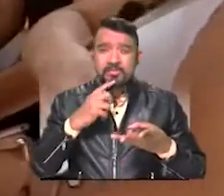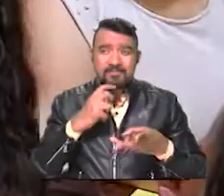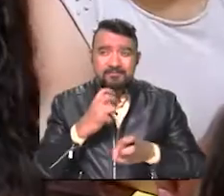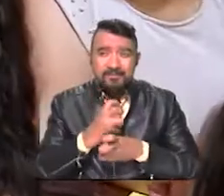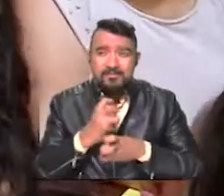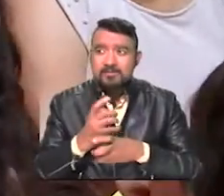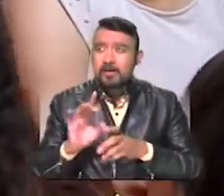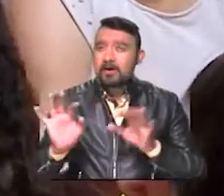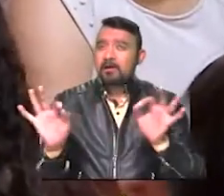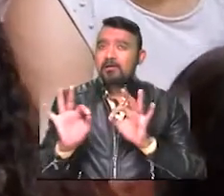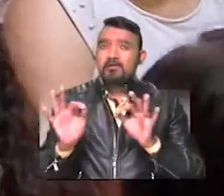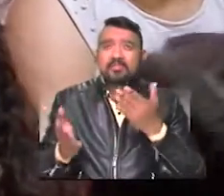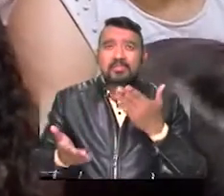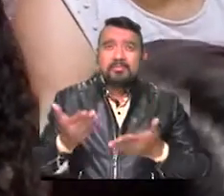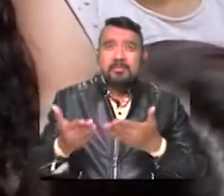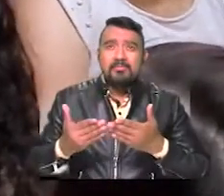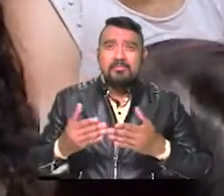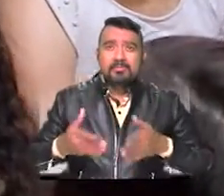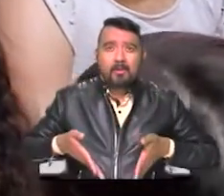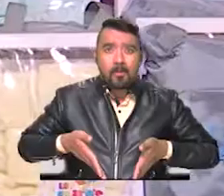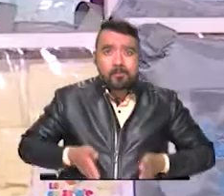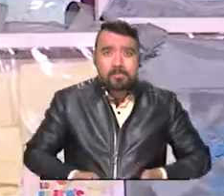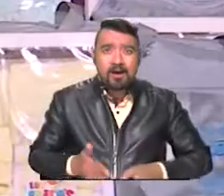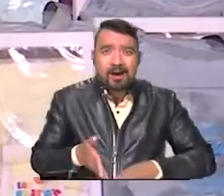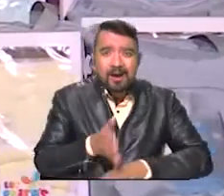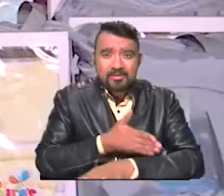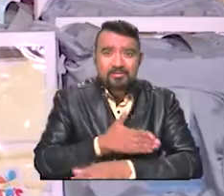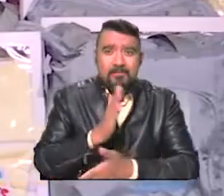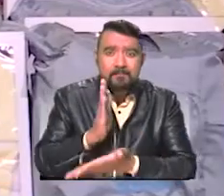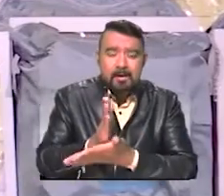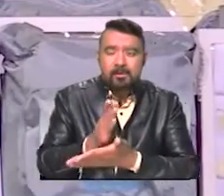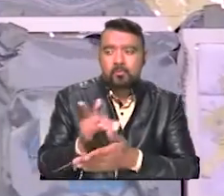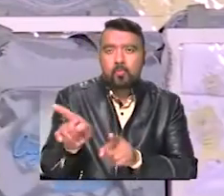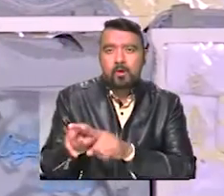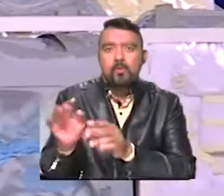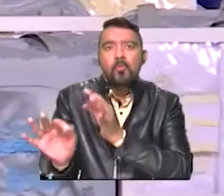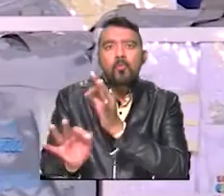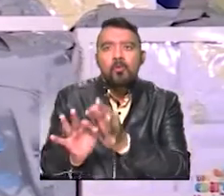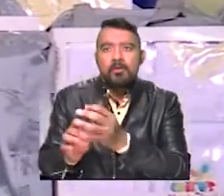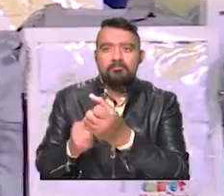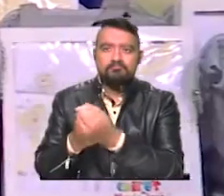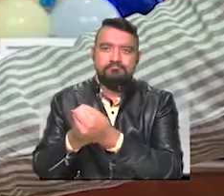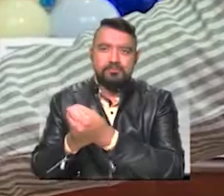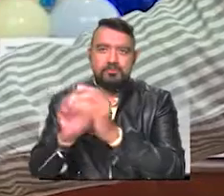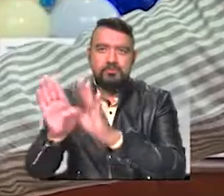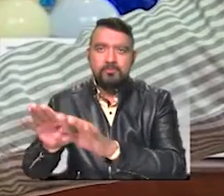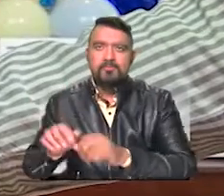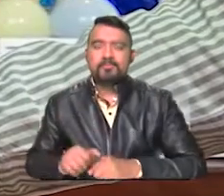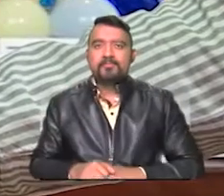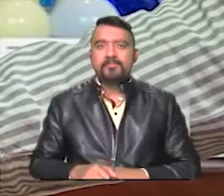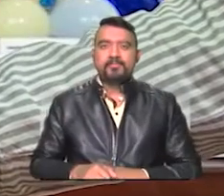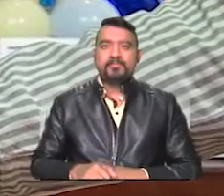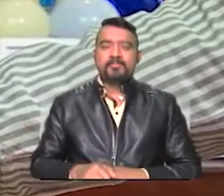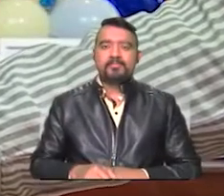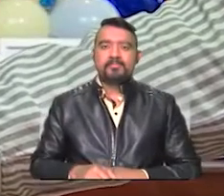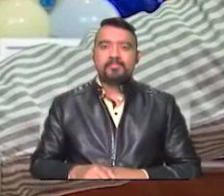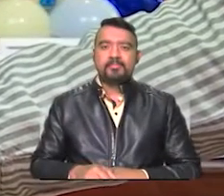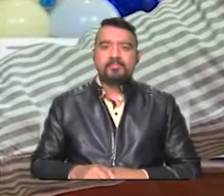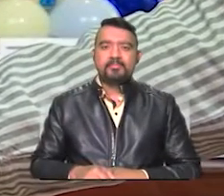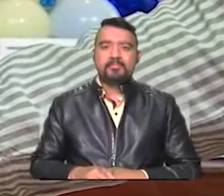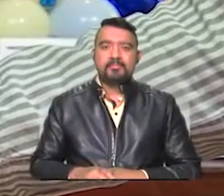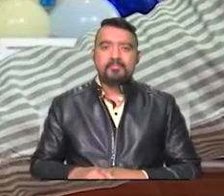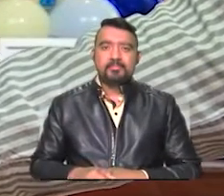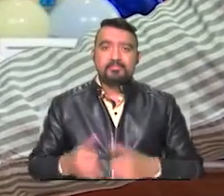prevención de enfermedades en periodo perinatal, neonatal e infantil. La experiencia como tal con la alcaldía a